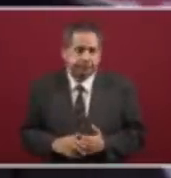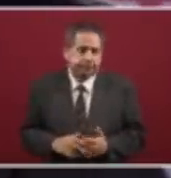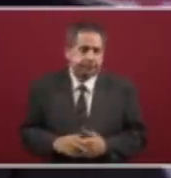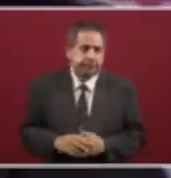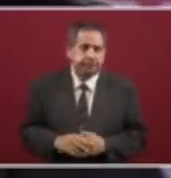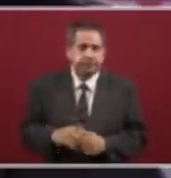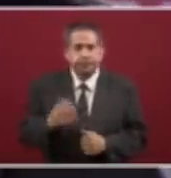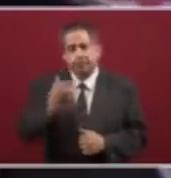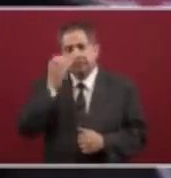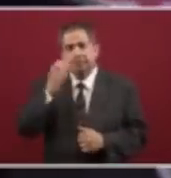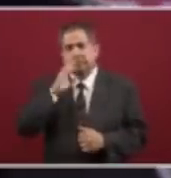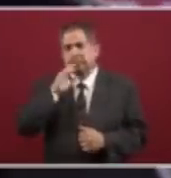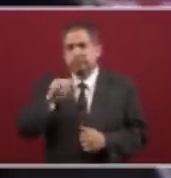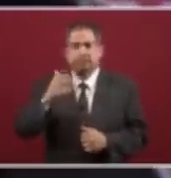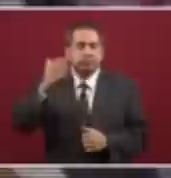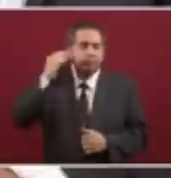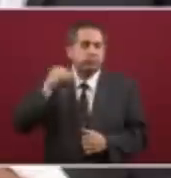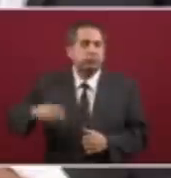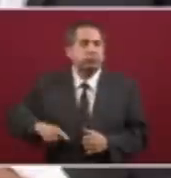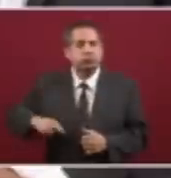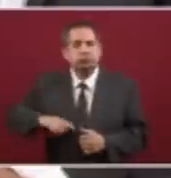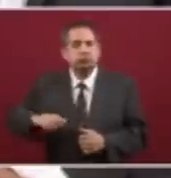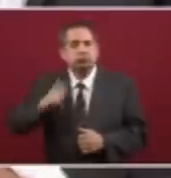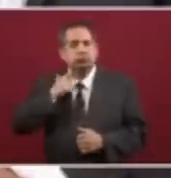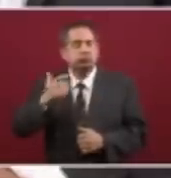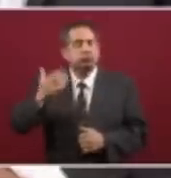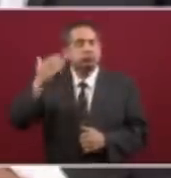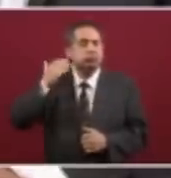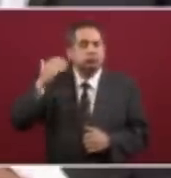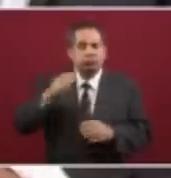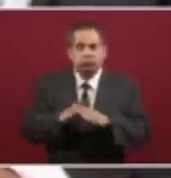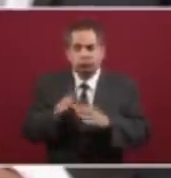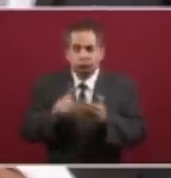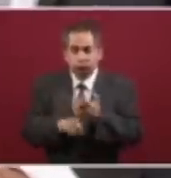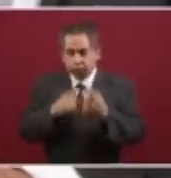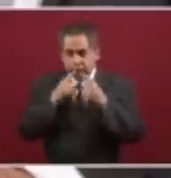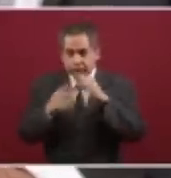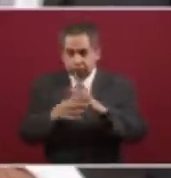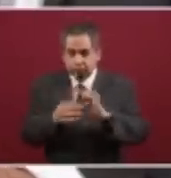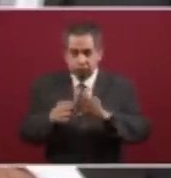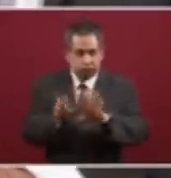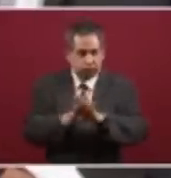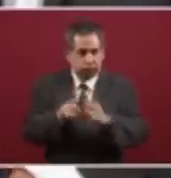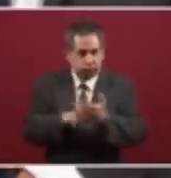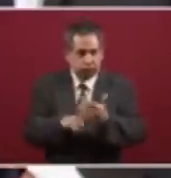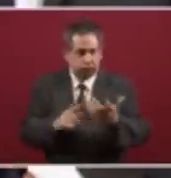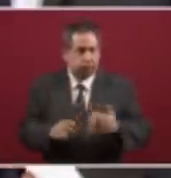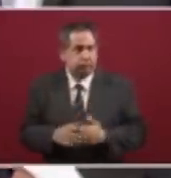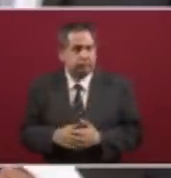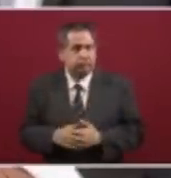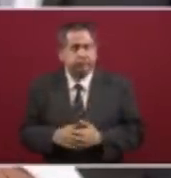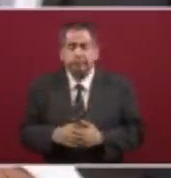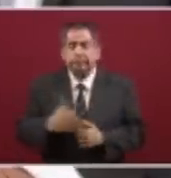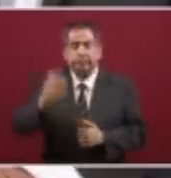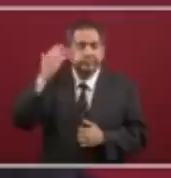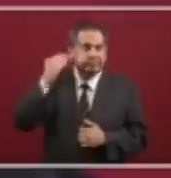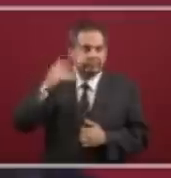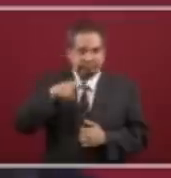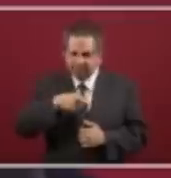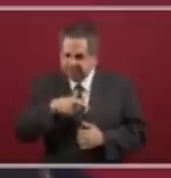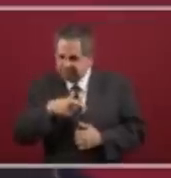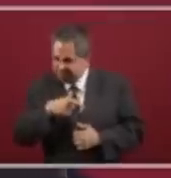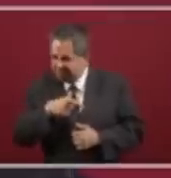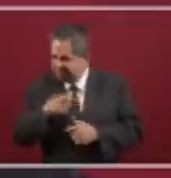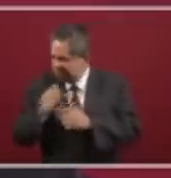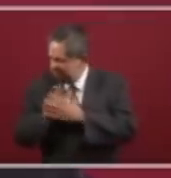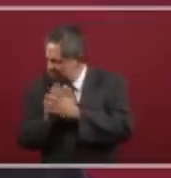en los gobiernos anteriores de que cuando se quería perjudicar a alguien sobre